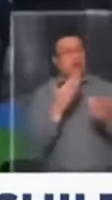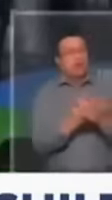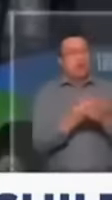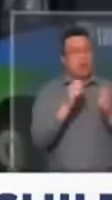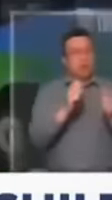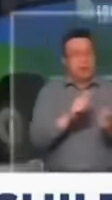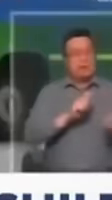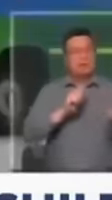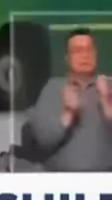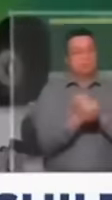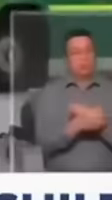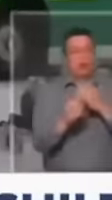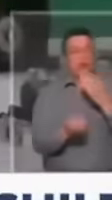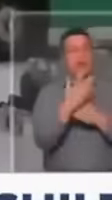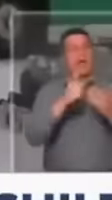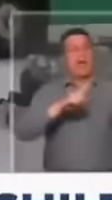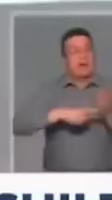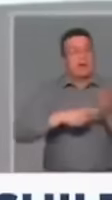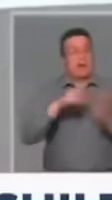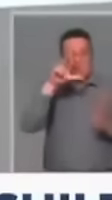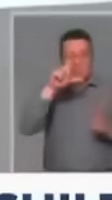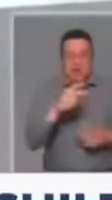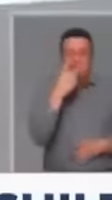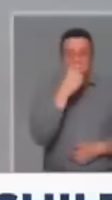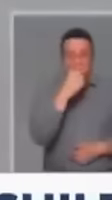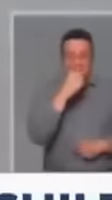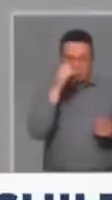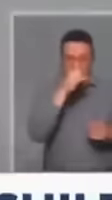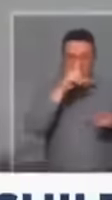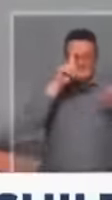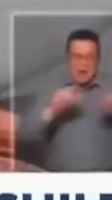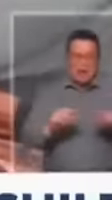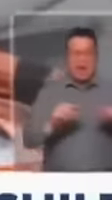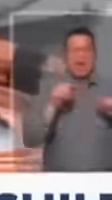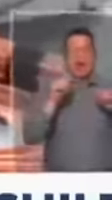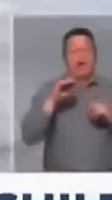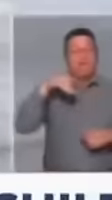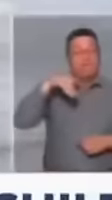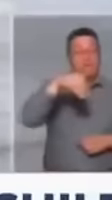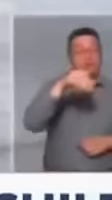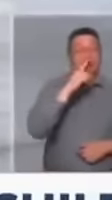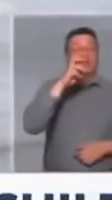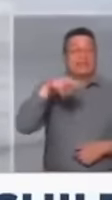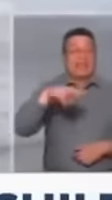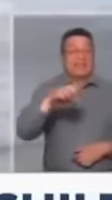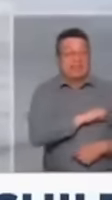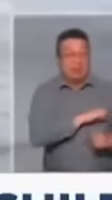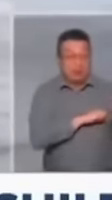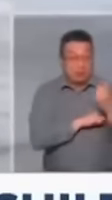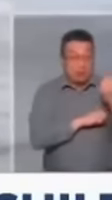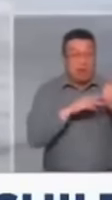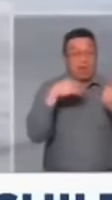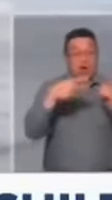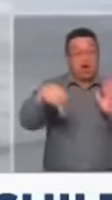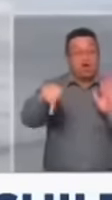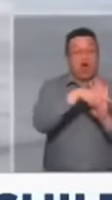poder introducir nuevas tecnologías menos contaminantes? Con eso estuvimos desarrollando buses primero para Transantiago, pero por un tema normativo